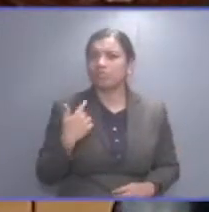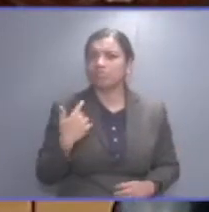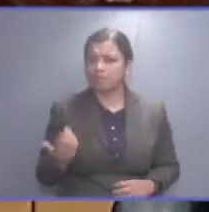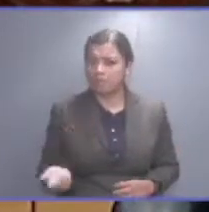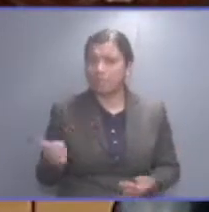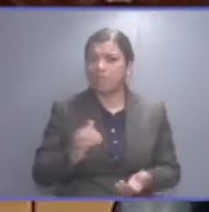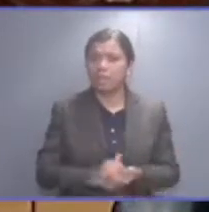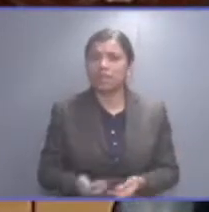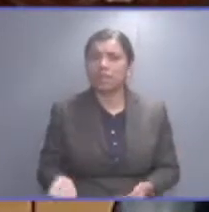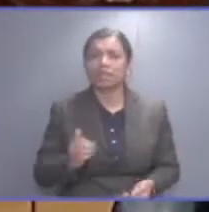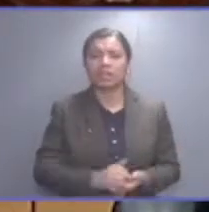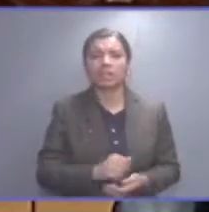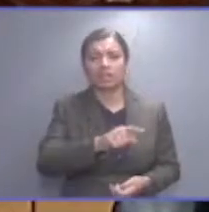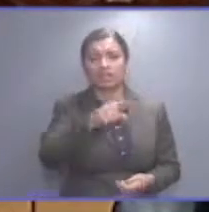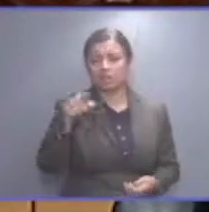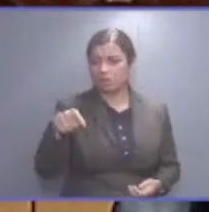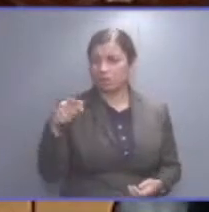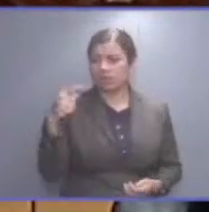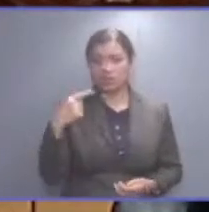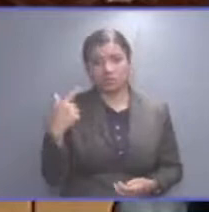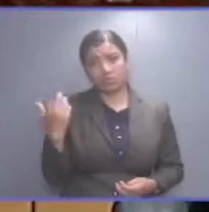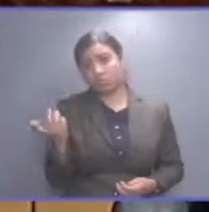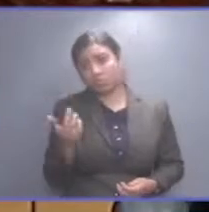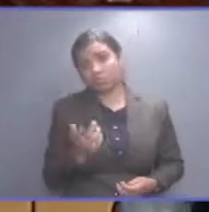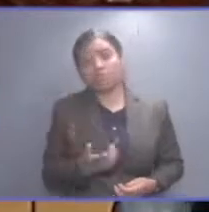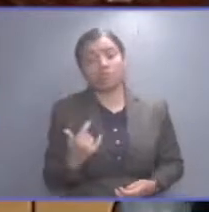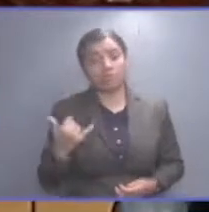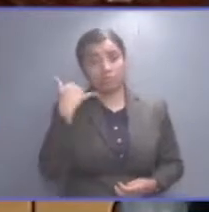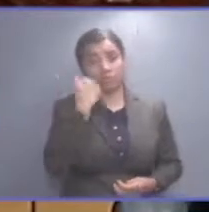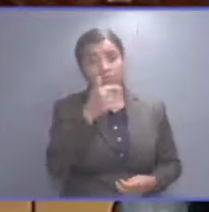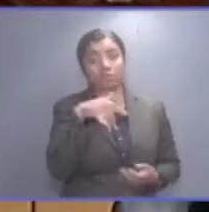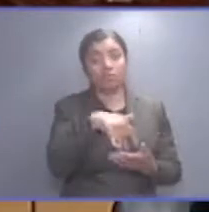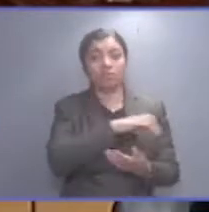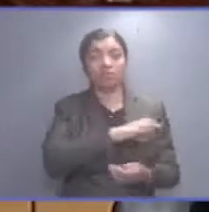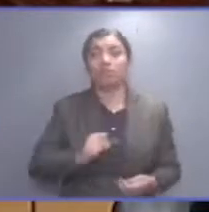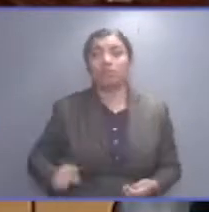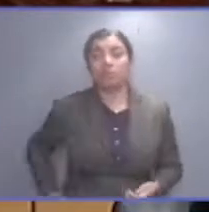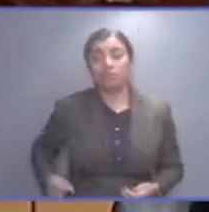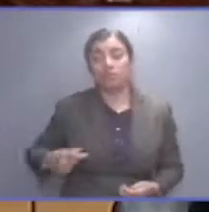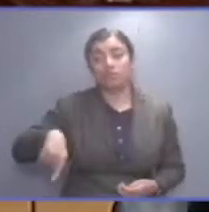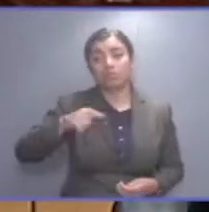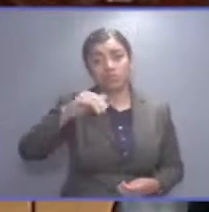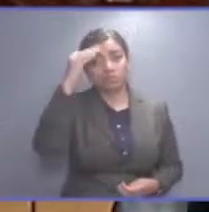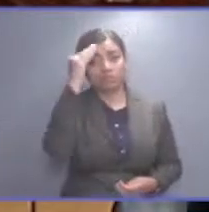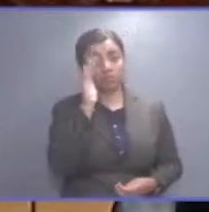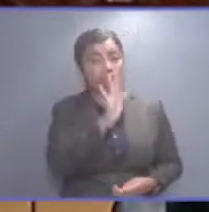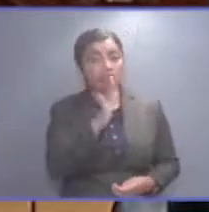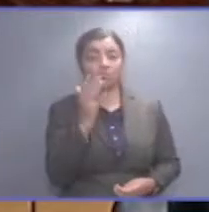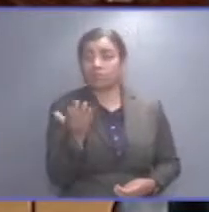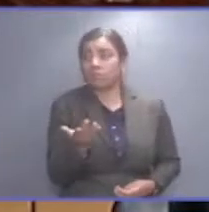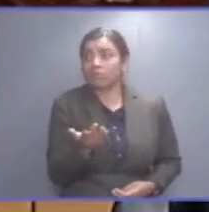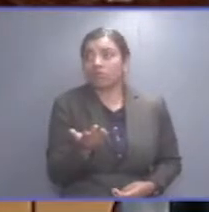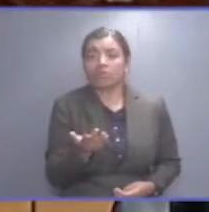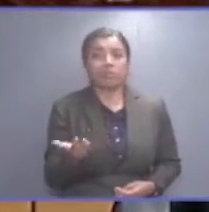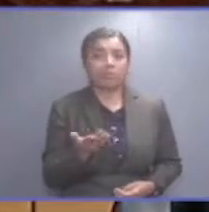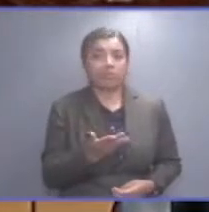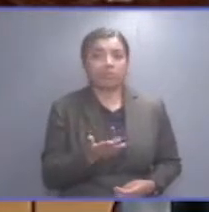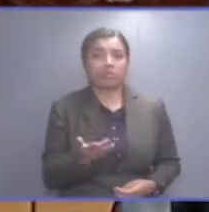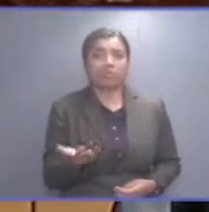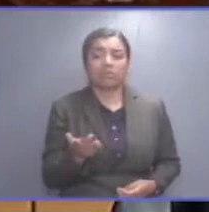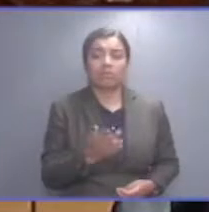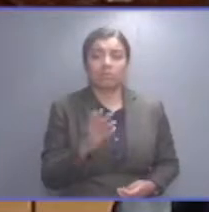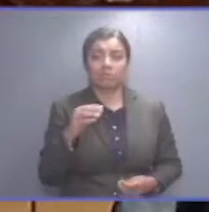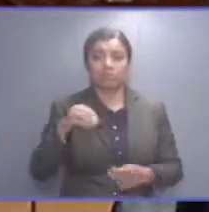insistente cuando a usted le llaman también. El pueblo salvadoreño lo ha vivido, y le dicen que tienen